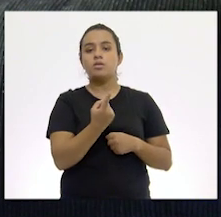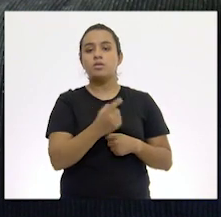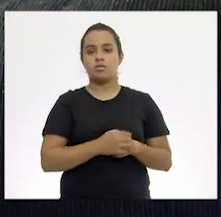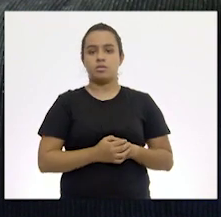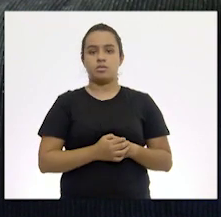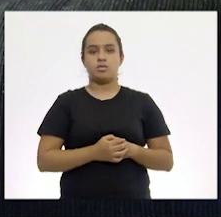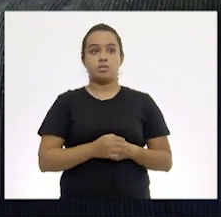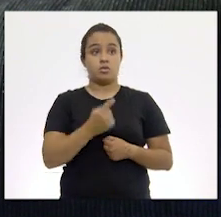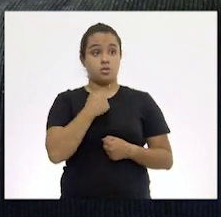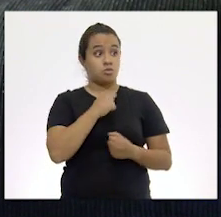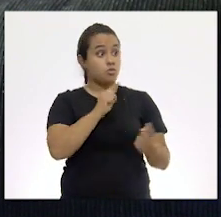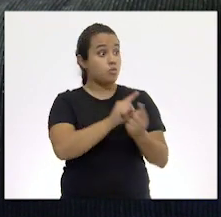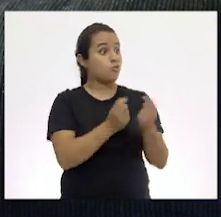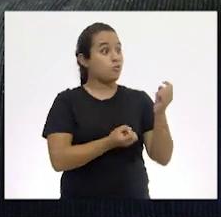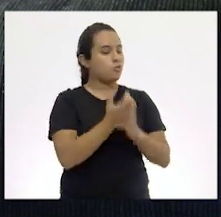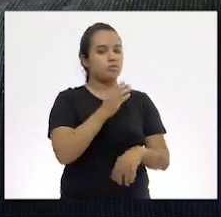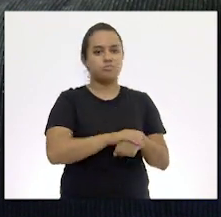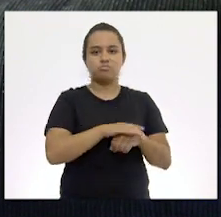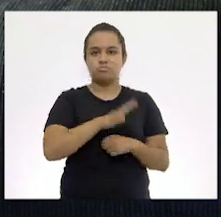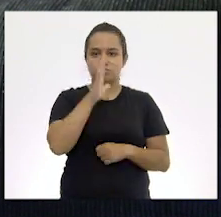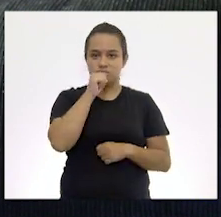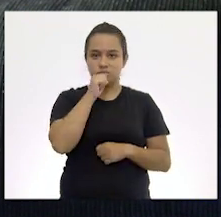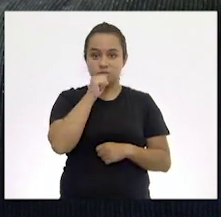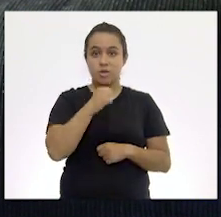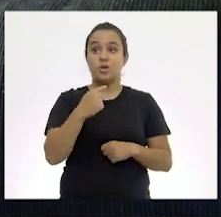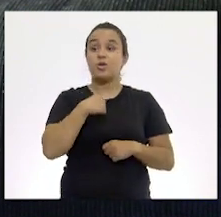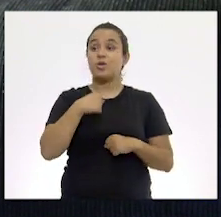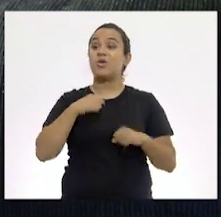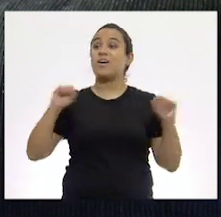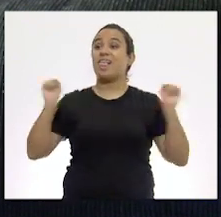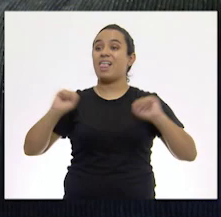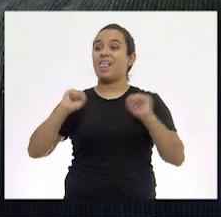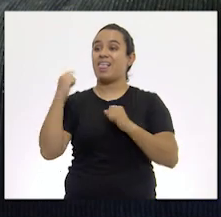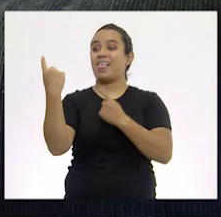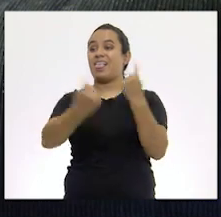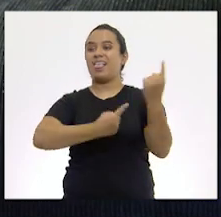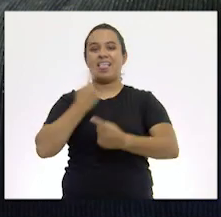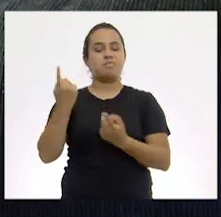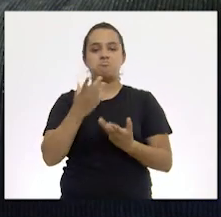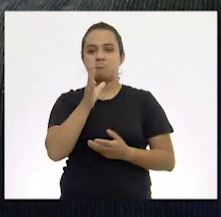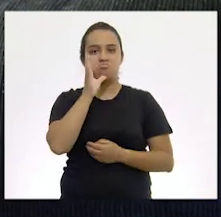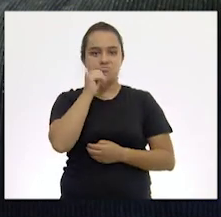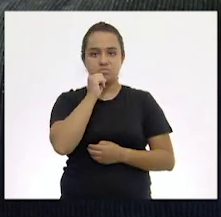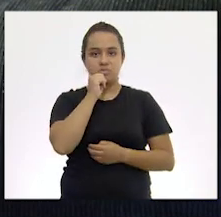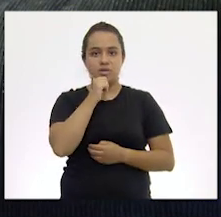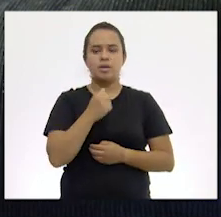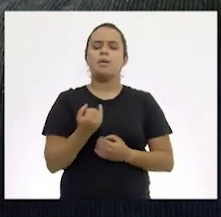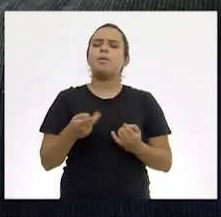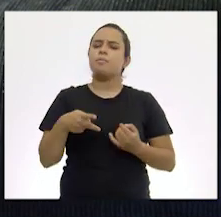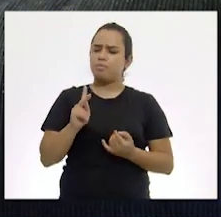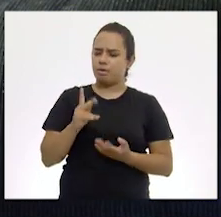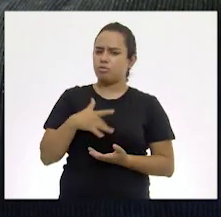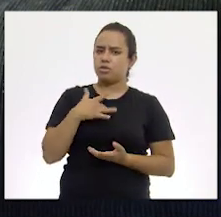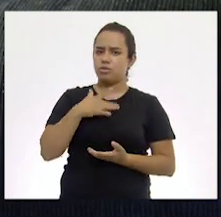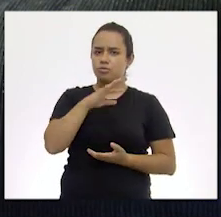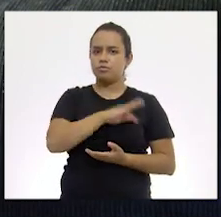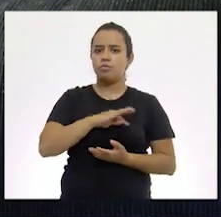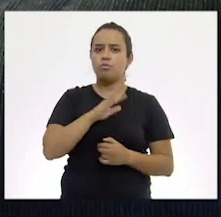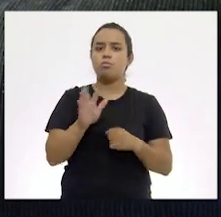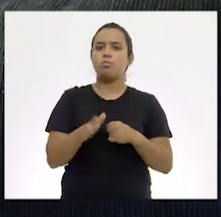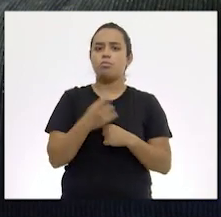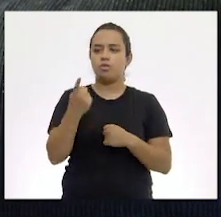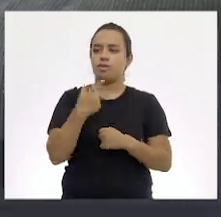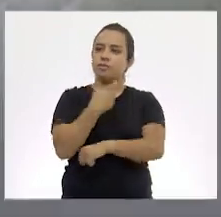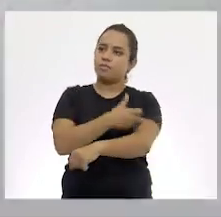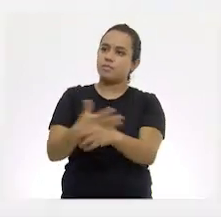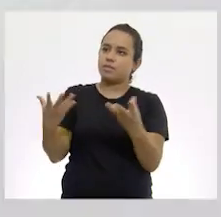así hacer nuevos amigos, no puedo correr por todo el patio, y a la vez me siento feliz. Porque puedo